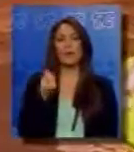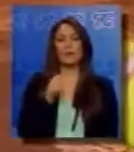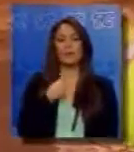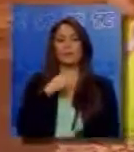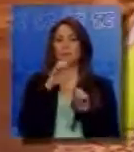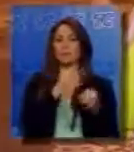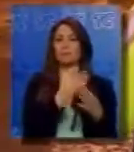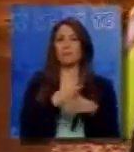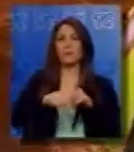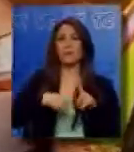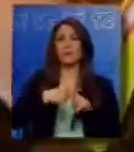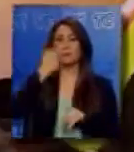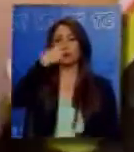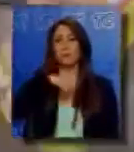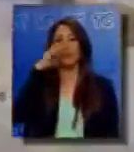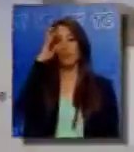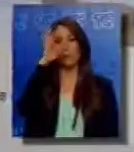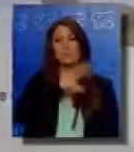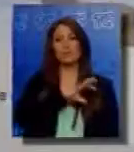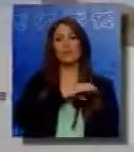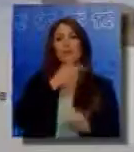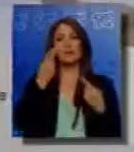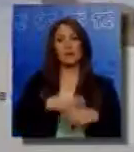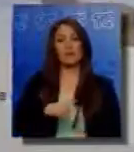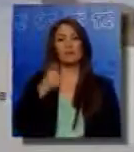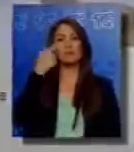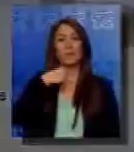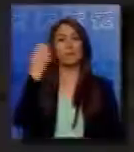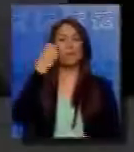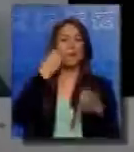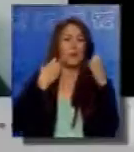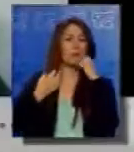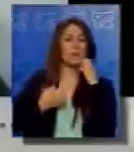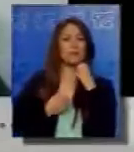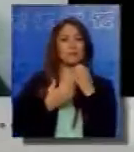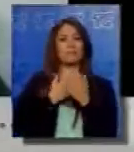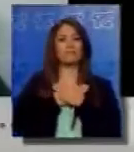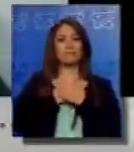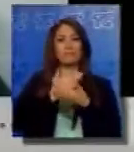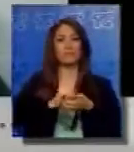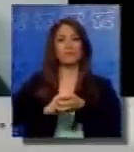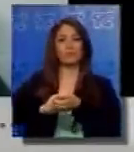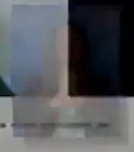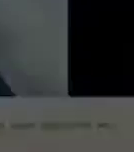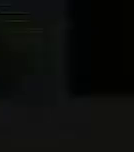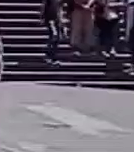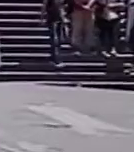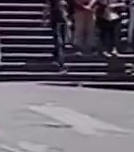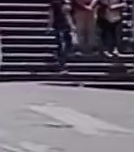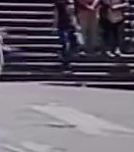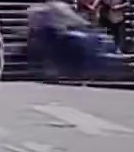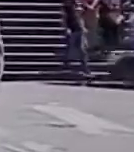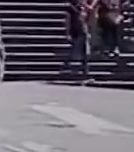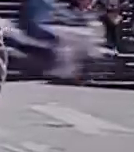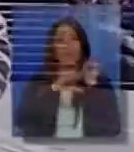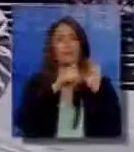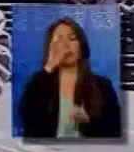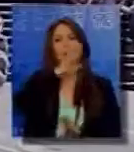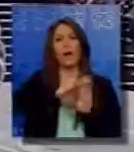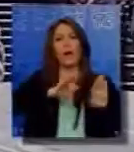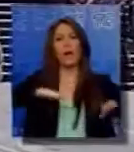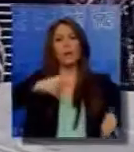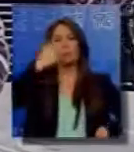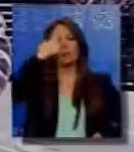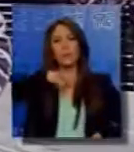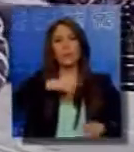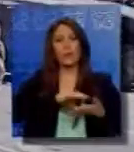y varios policías heridos, como se señala en este tuit de la institución. Solidaridad con nuestros compañeros agredidos con piedras. Los supuestos alumnos protestaron